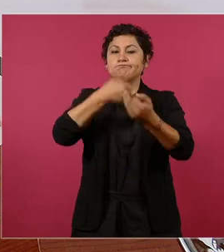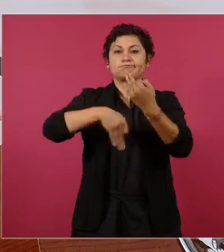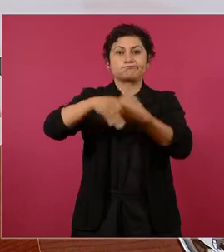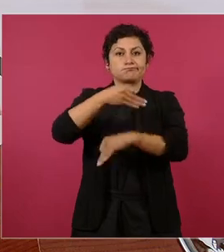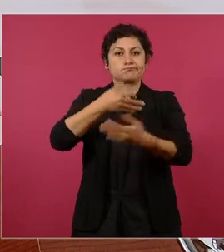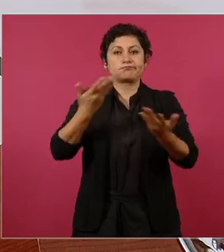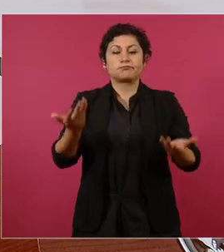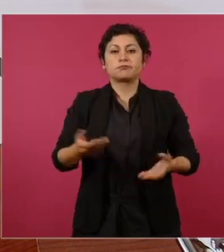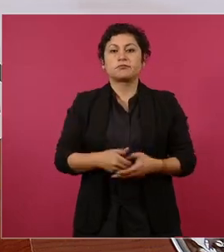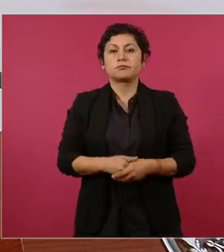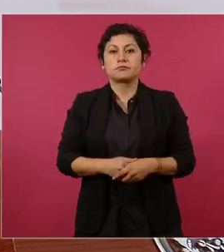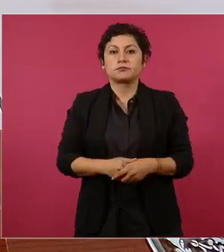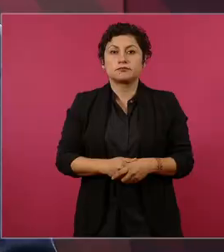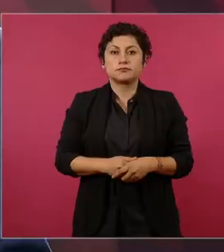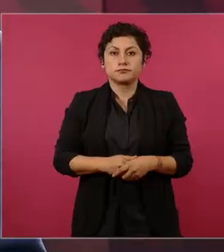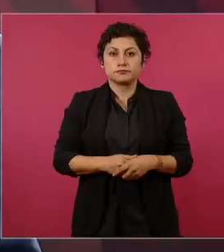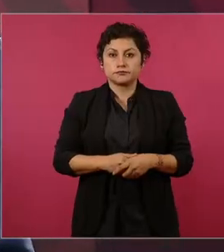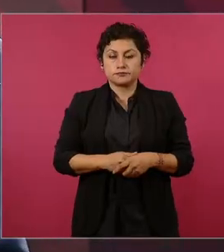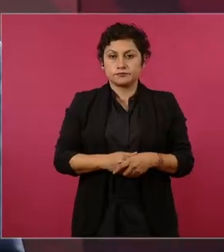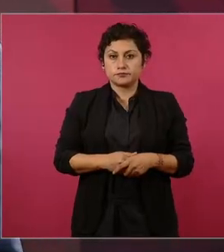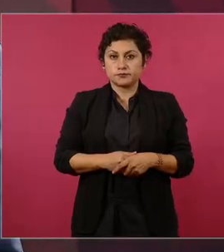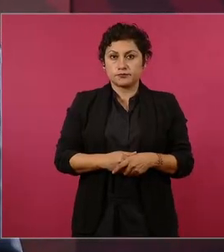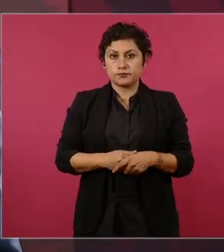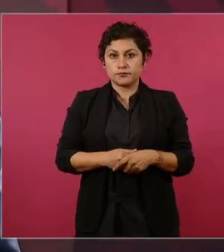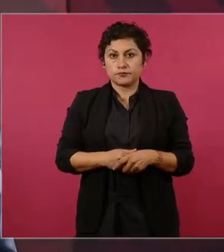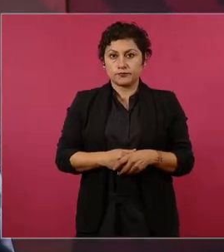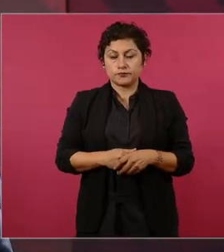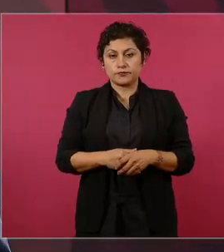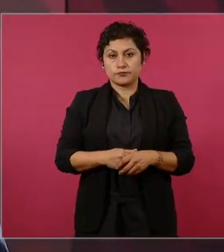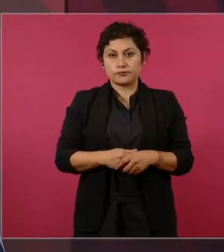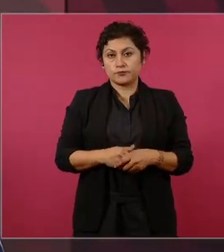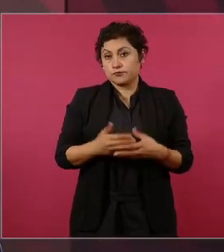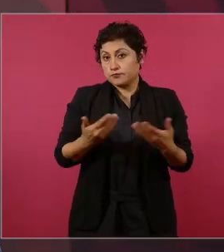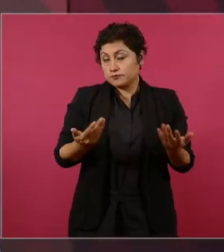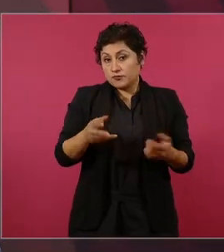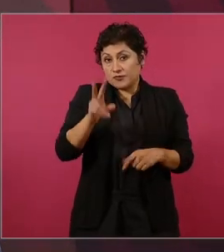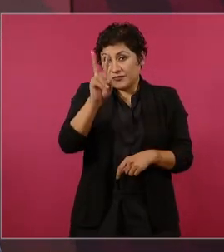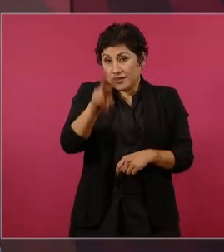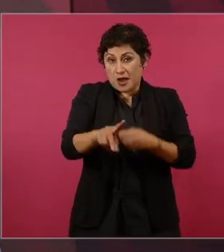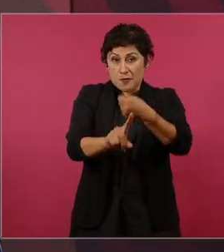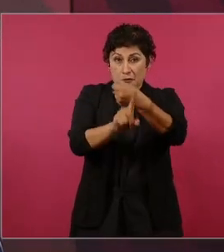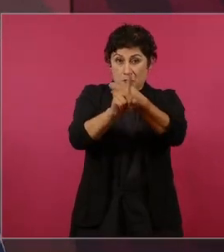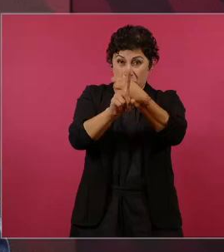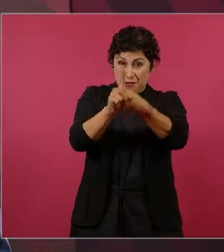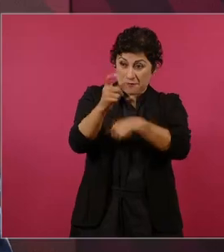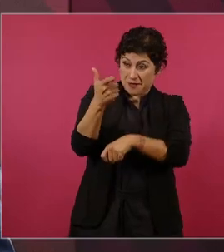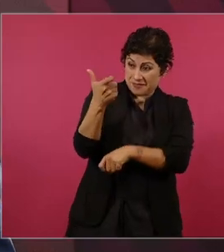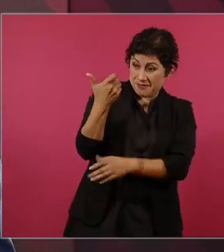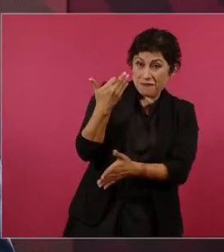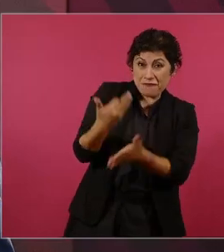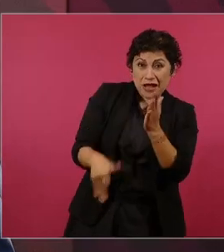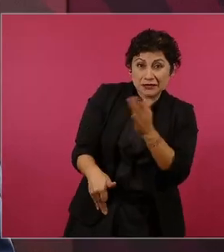El problema no es la falta de presupuesto, el problema es la corrupción.